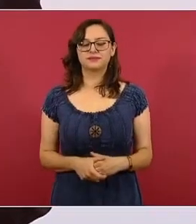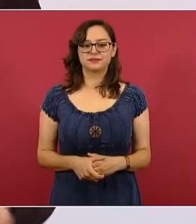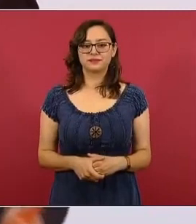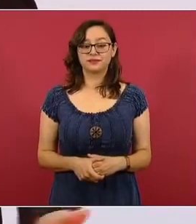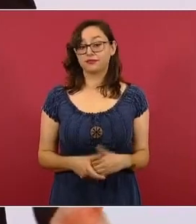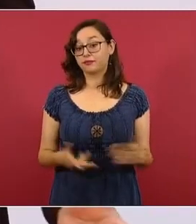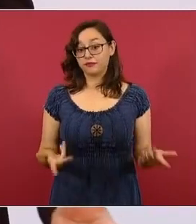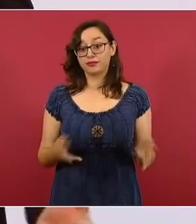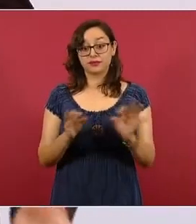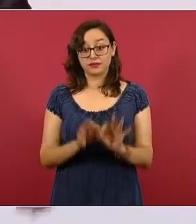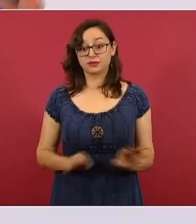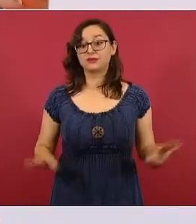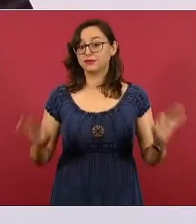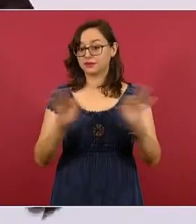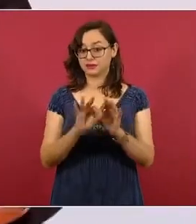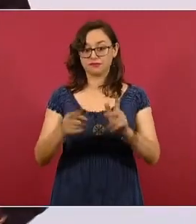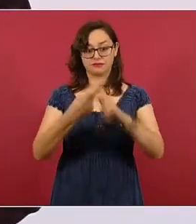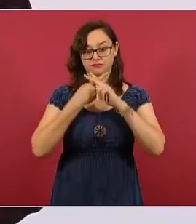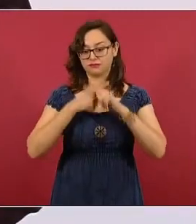para